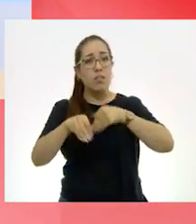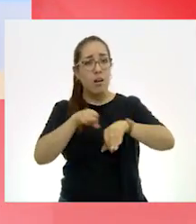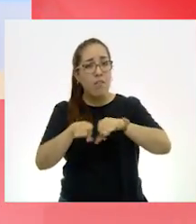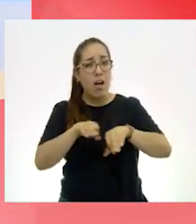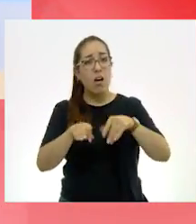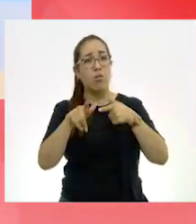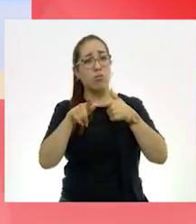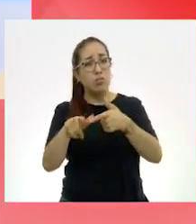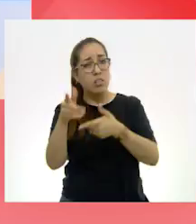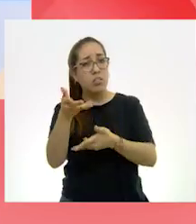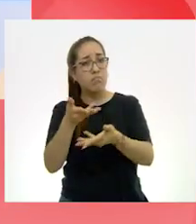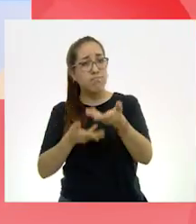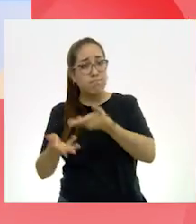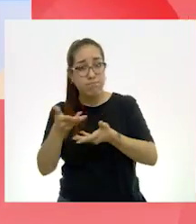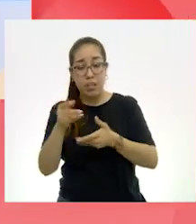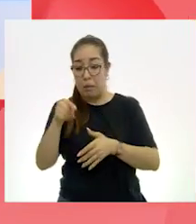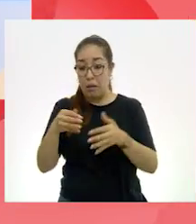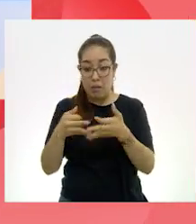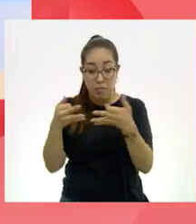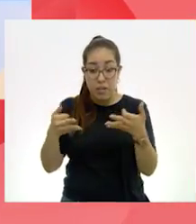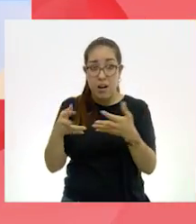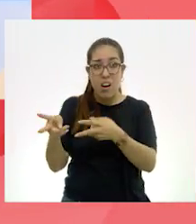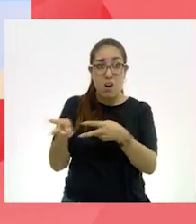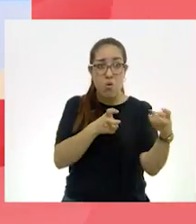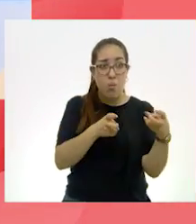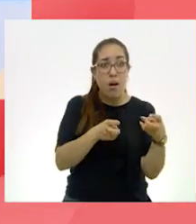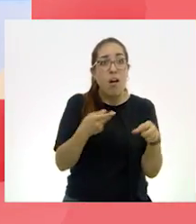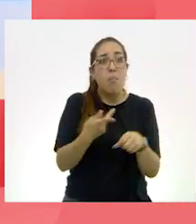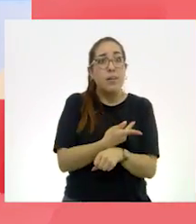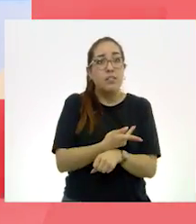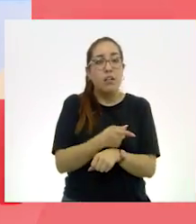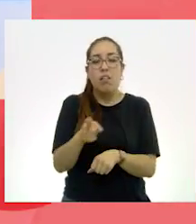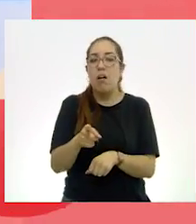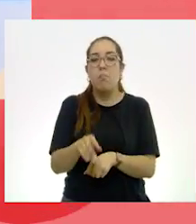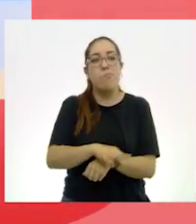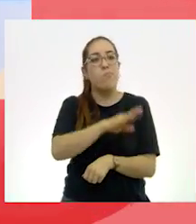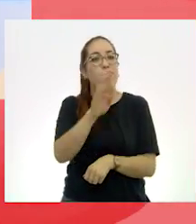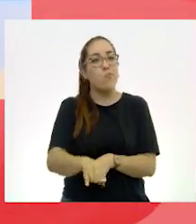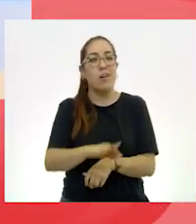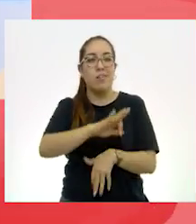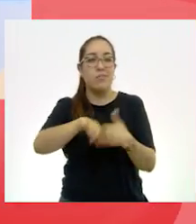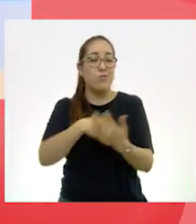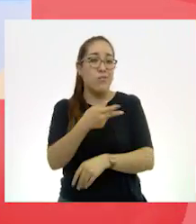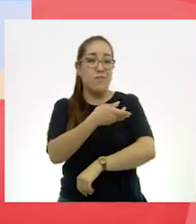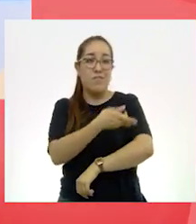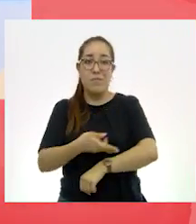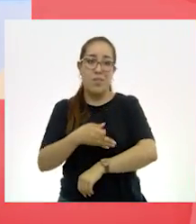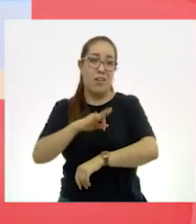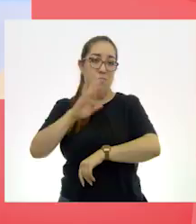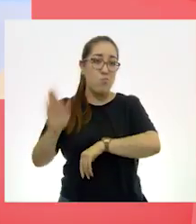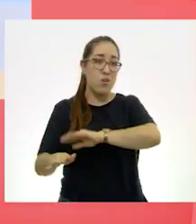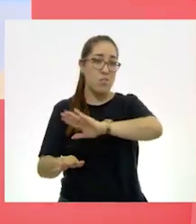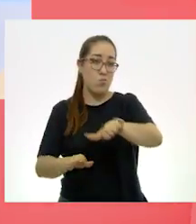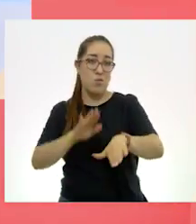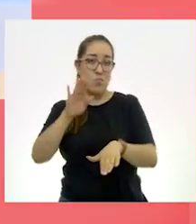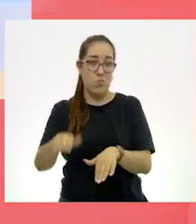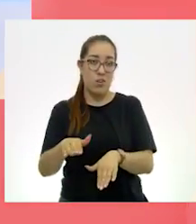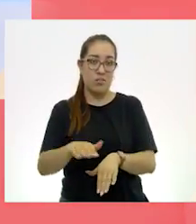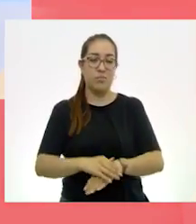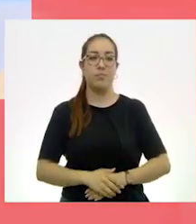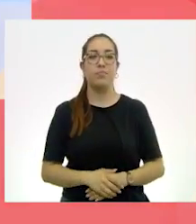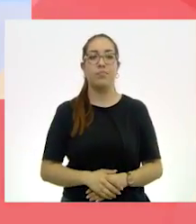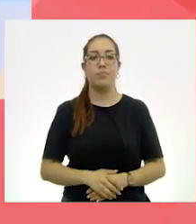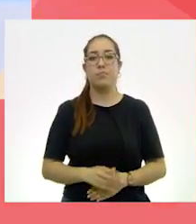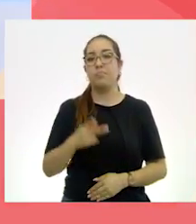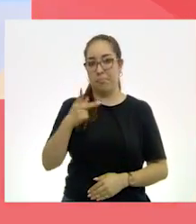estas tierras, pues tanto muere la familia como muere el pueblo. Entonces, a ese grado ya llegaba la situación